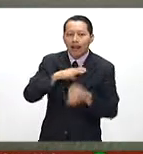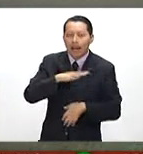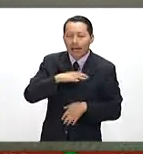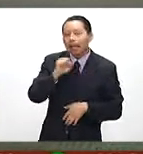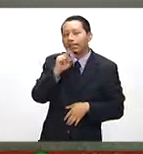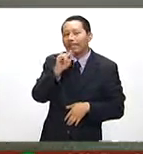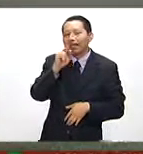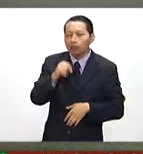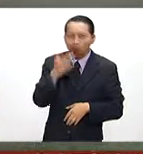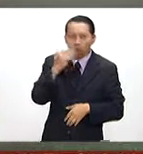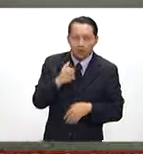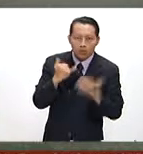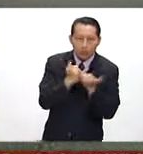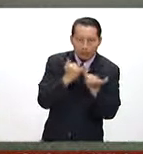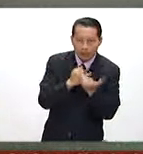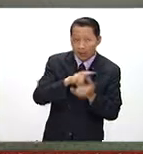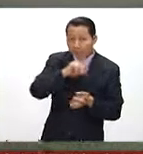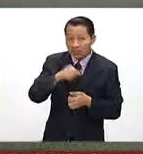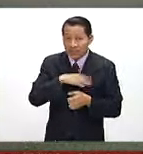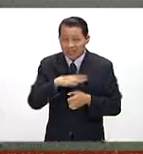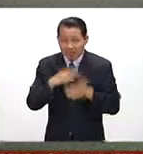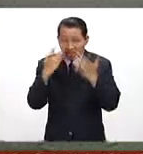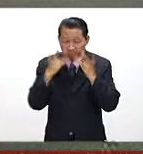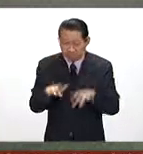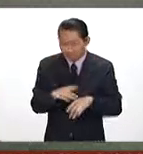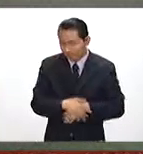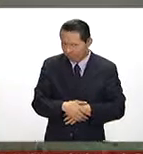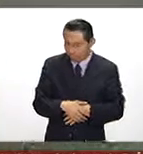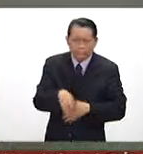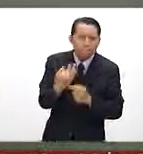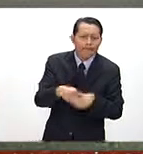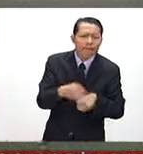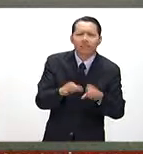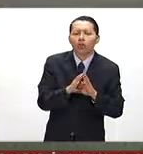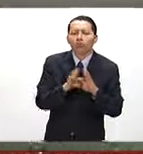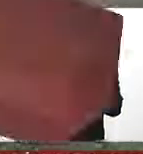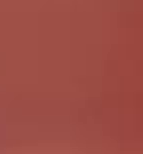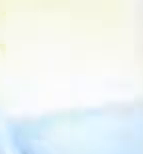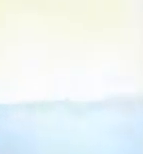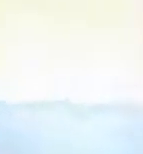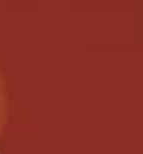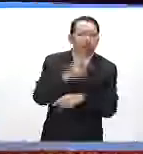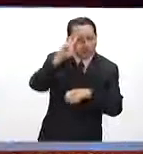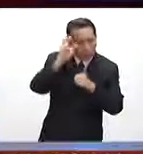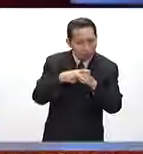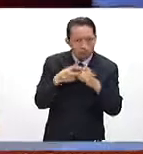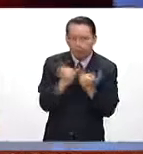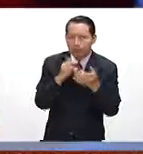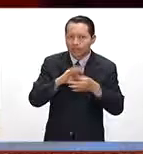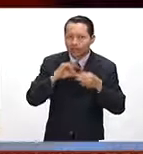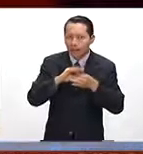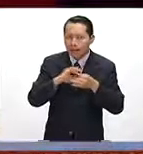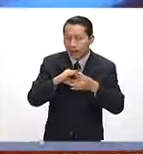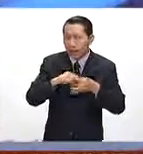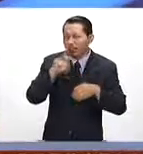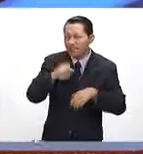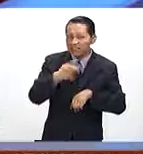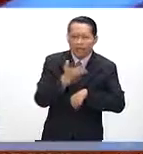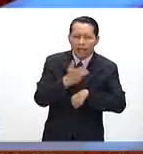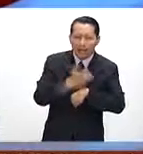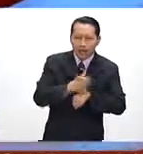Zlatan, Ibrahimovic se retiró después de la Eurocopa. Y bueno, mientras tanto eso sucedía en Europa, hablemos de América, sobre todo del